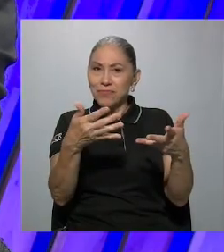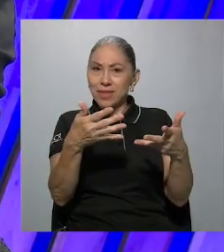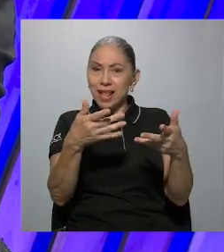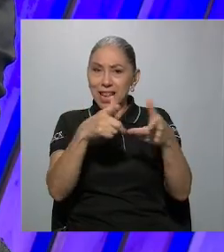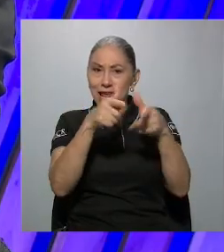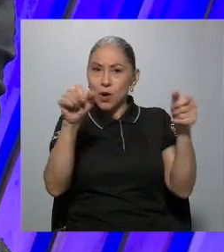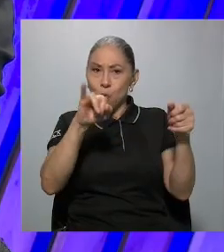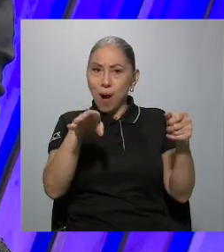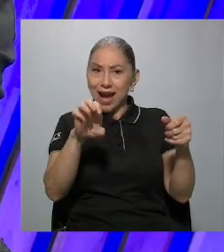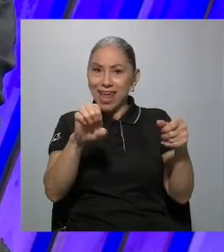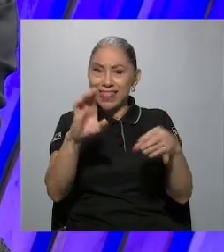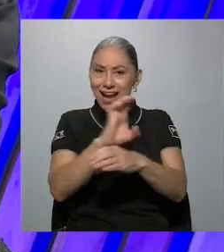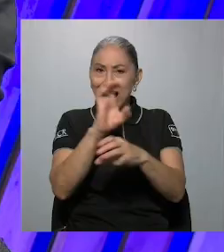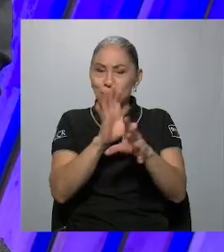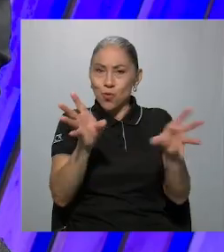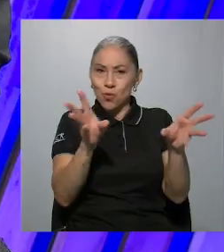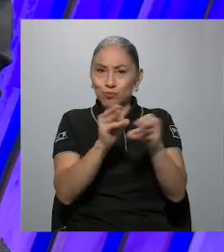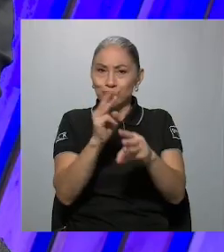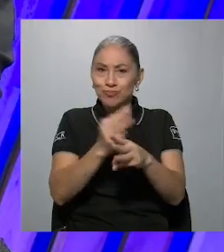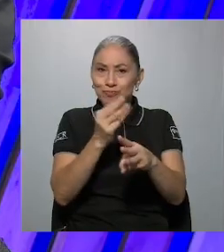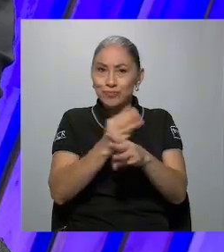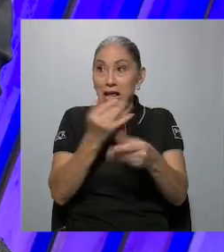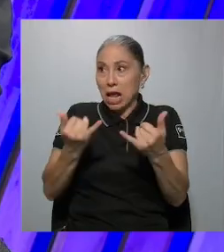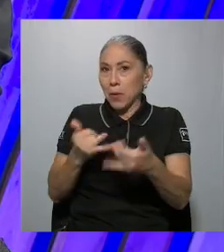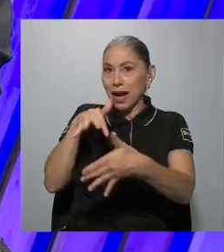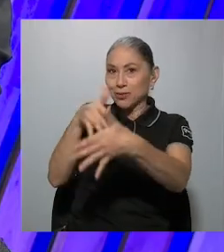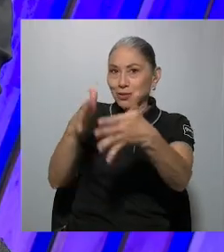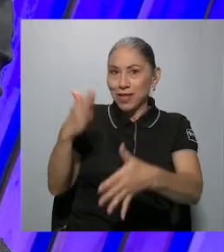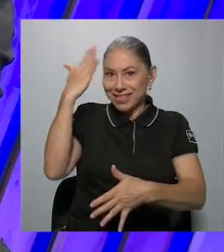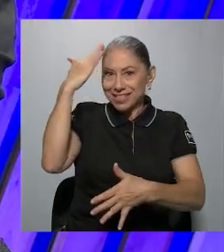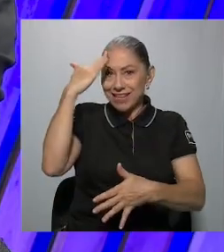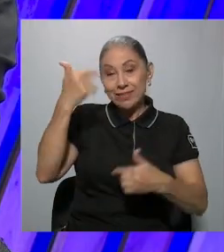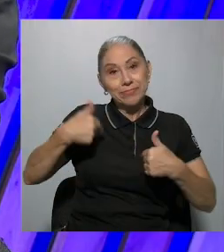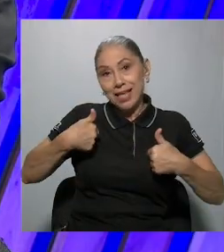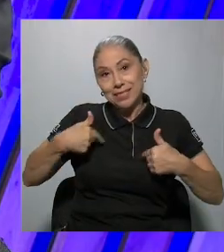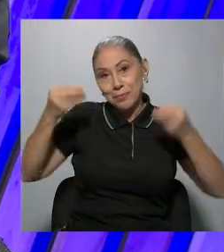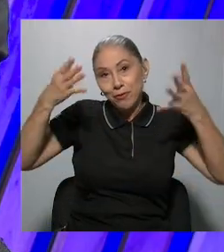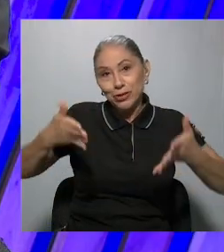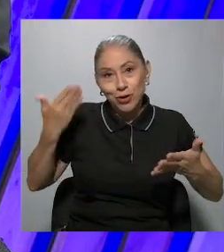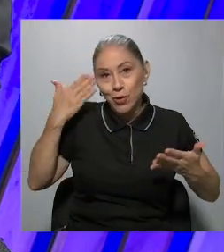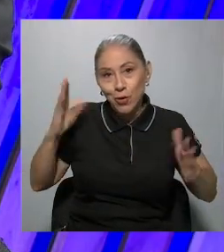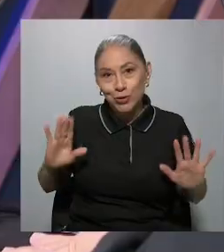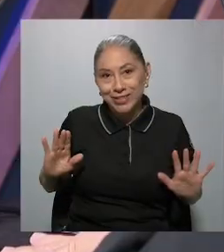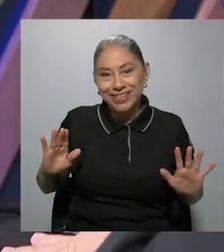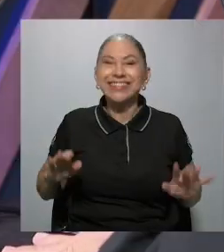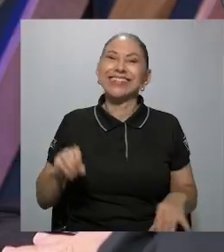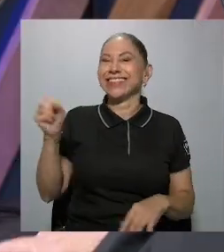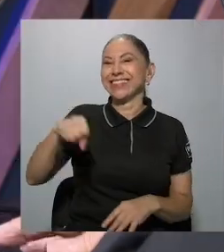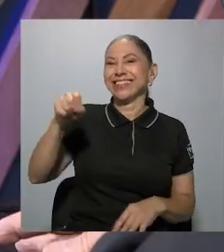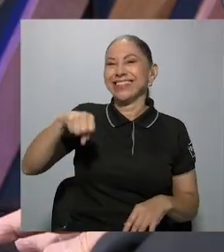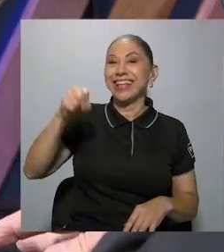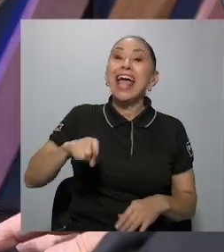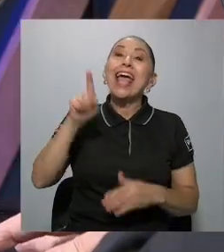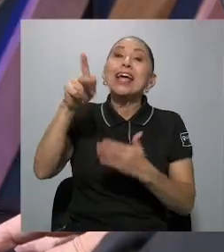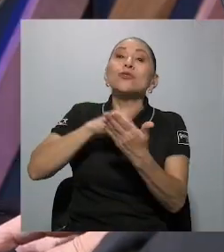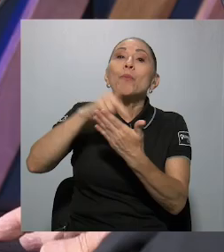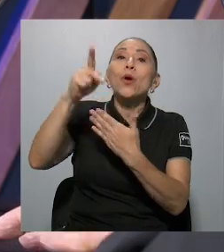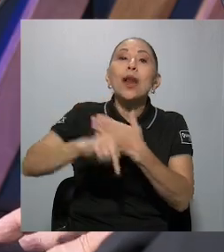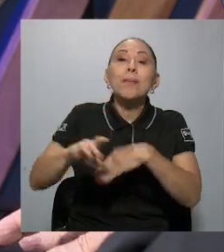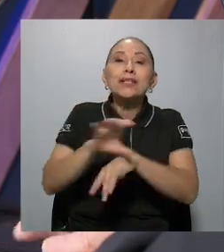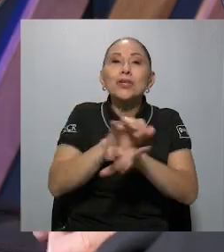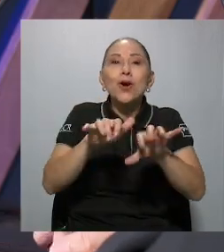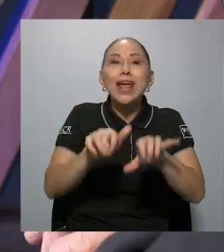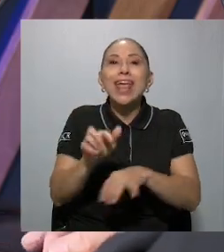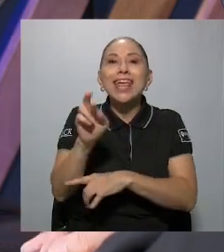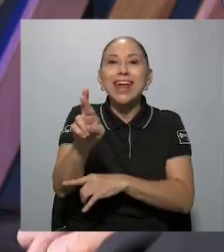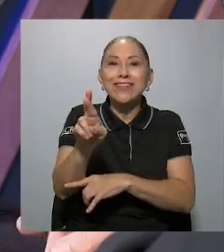de cálculo que los estudiantes ahora saben y que este profesor no conoce. Sí, es una programación en R,